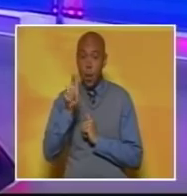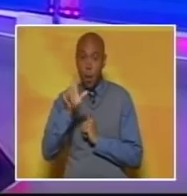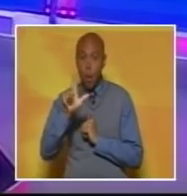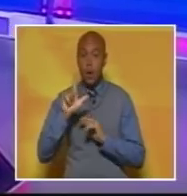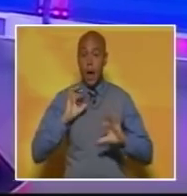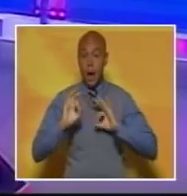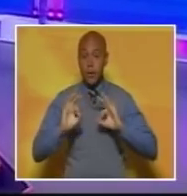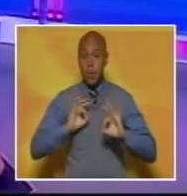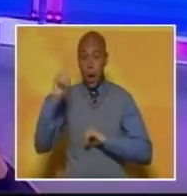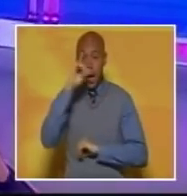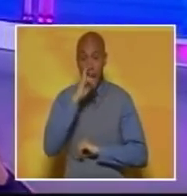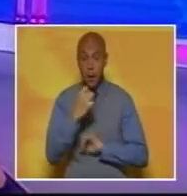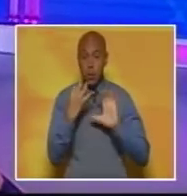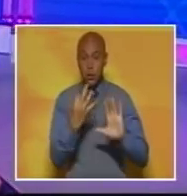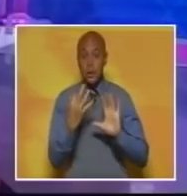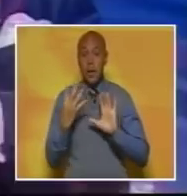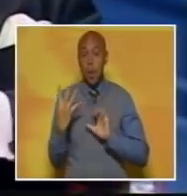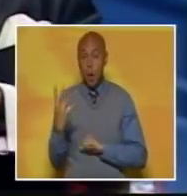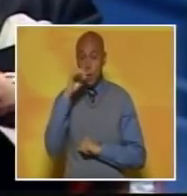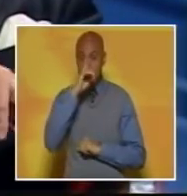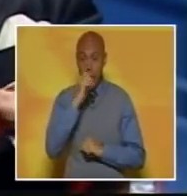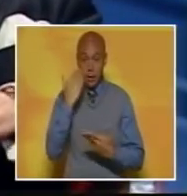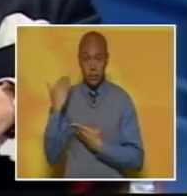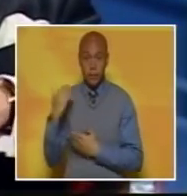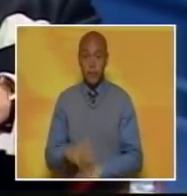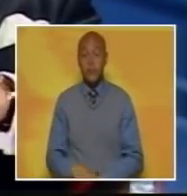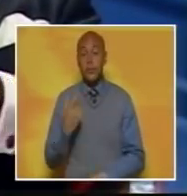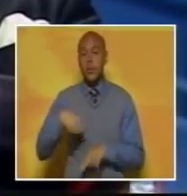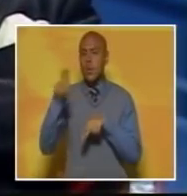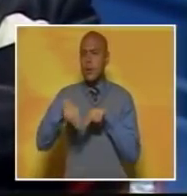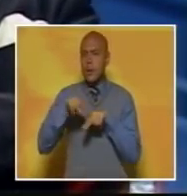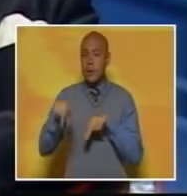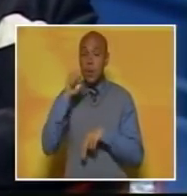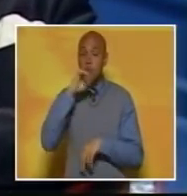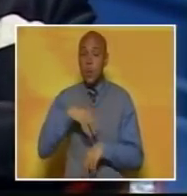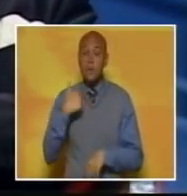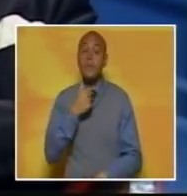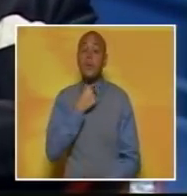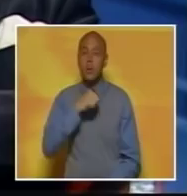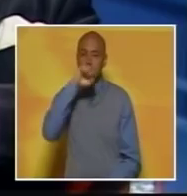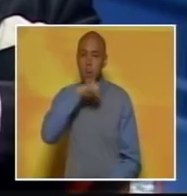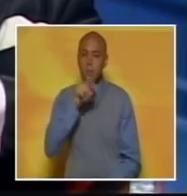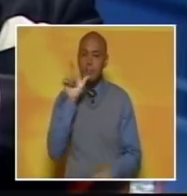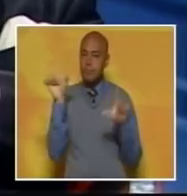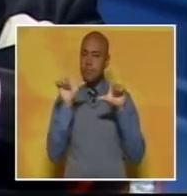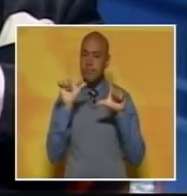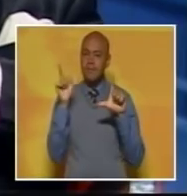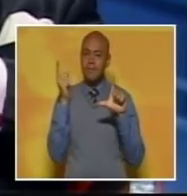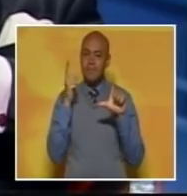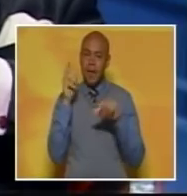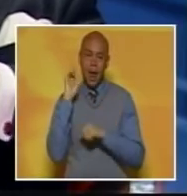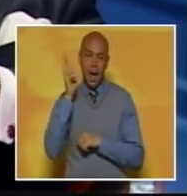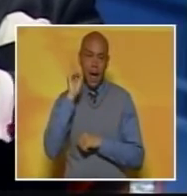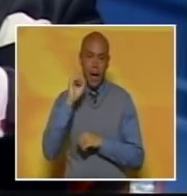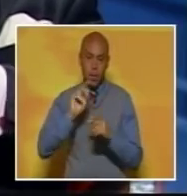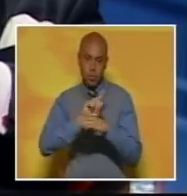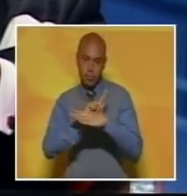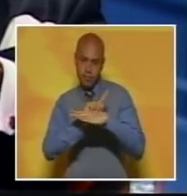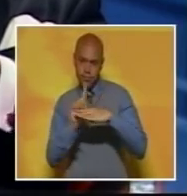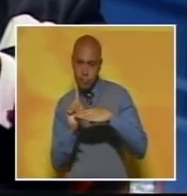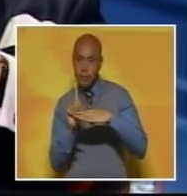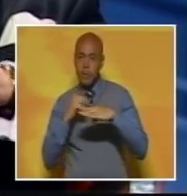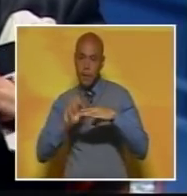sus 84 años de edad. Desde niño yo siempre quise ser actor, oía las novelas de radio, los grandes actores